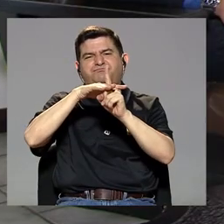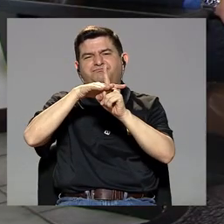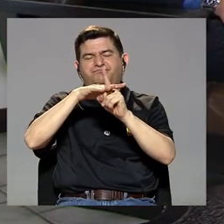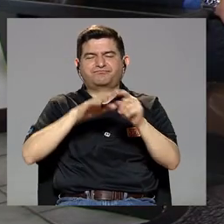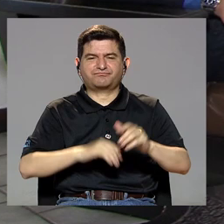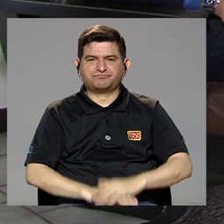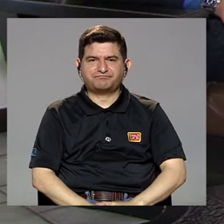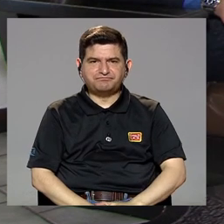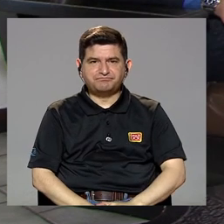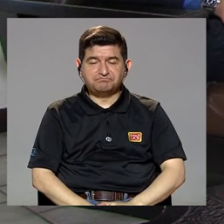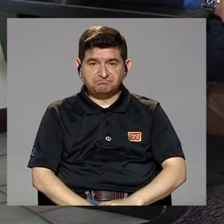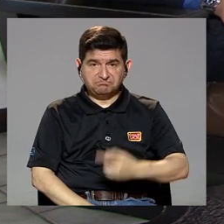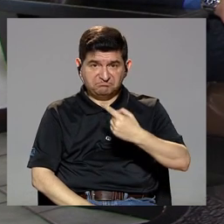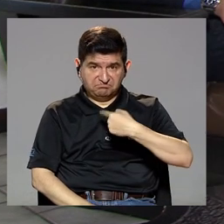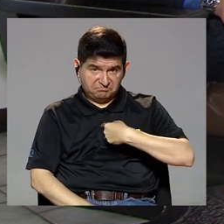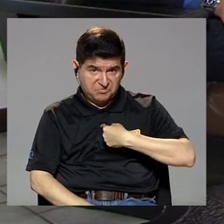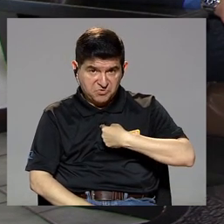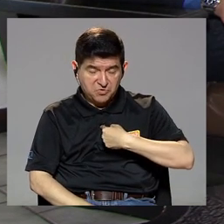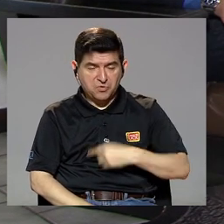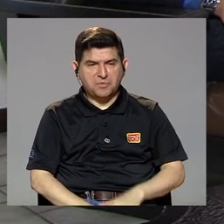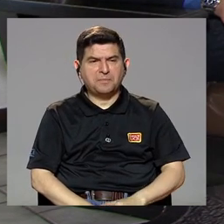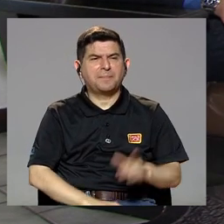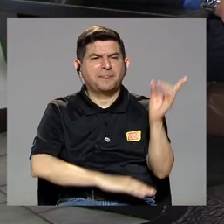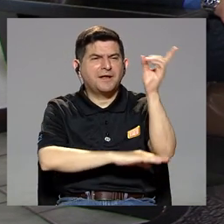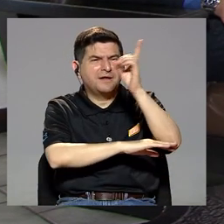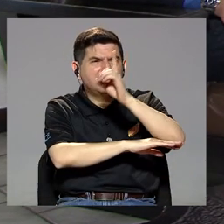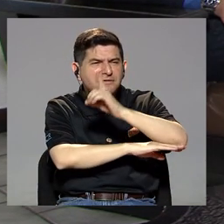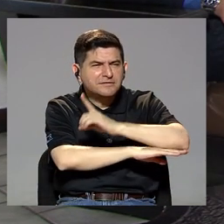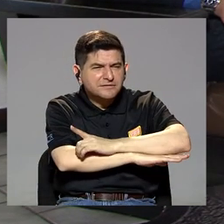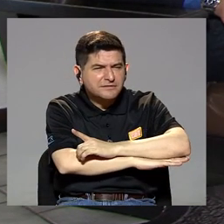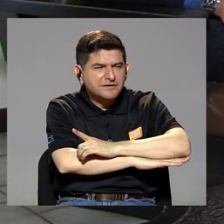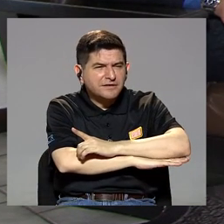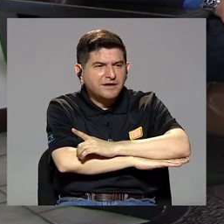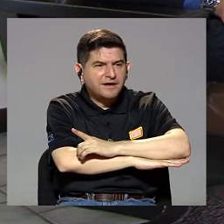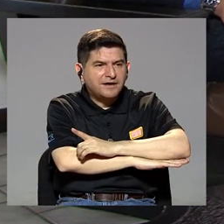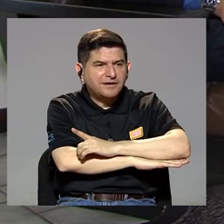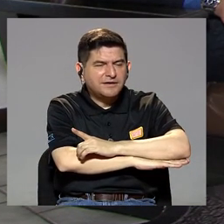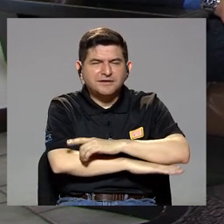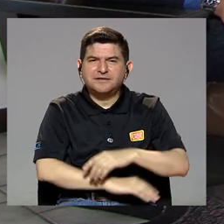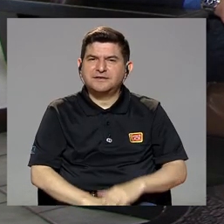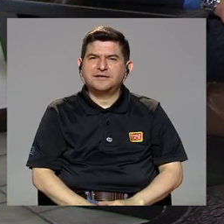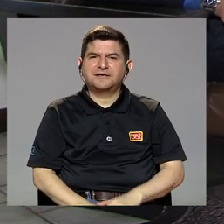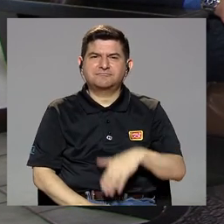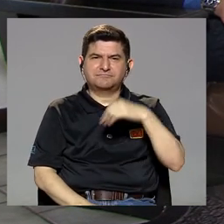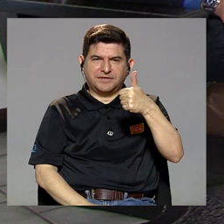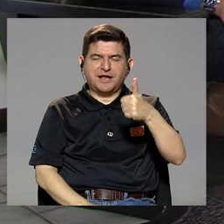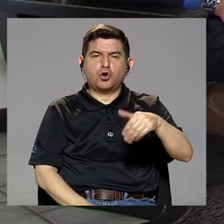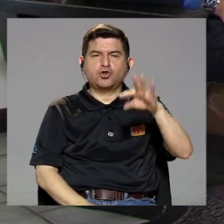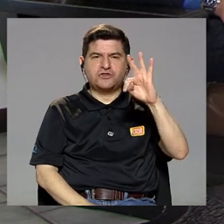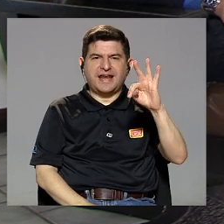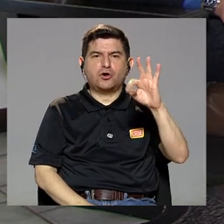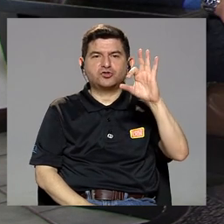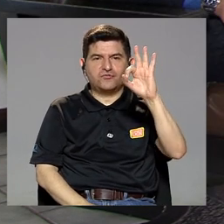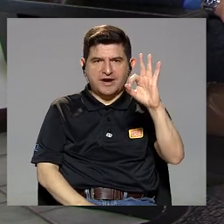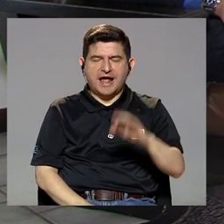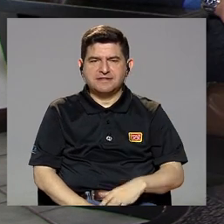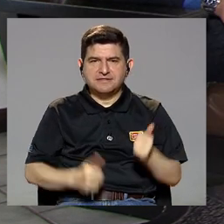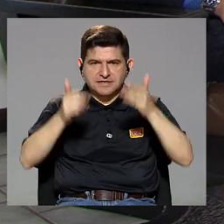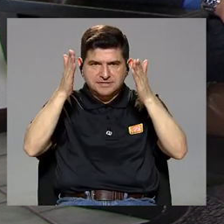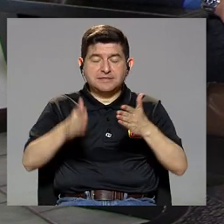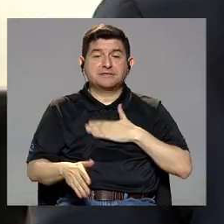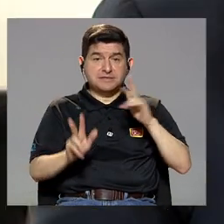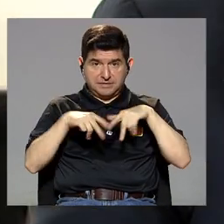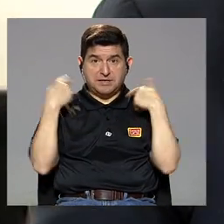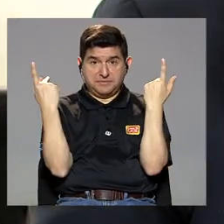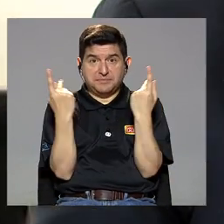y estoy yo el día que y que triunfó tres gobernantes que el candidato es mi partido